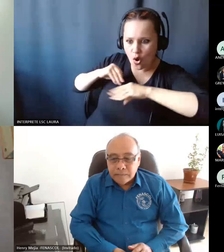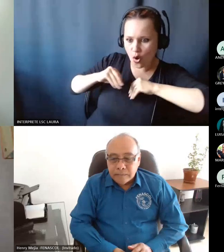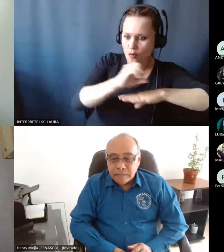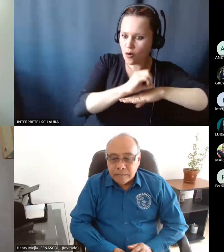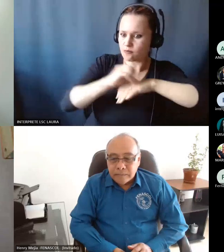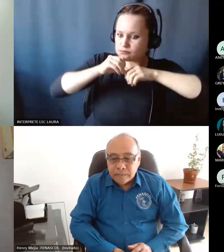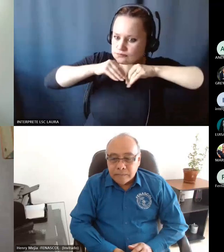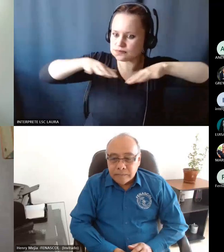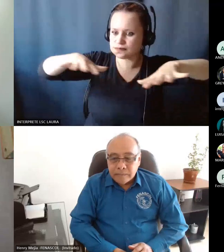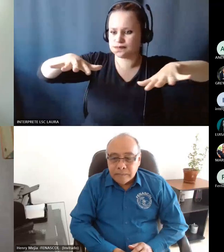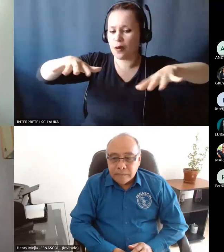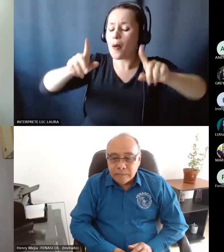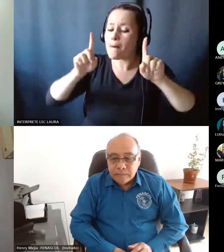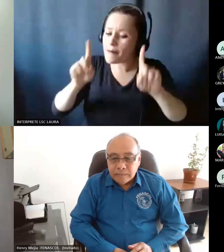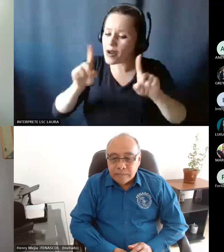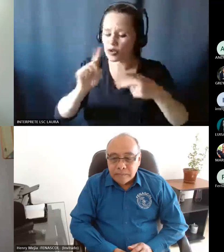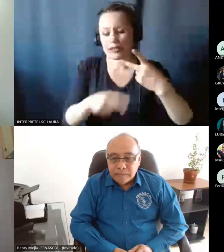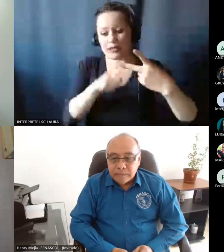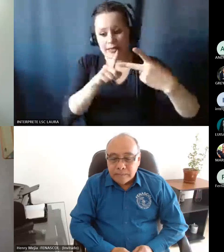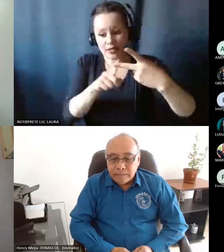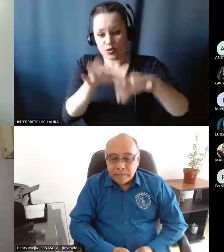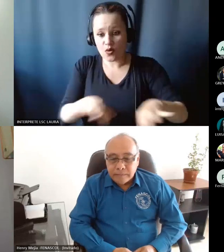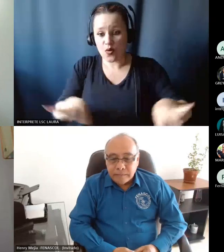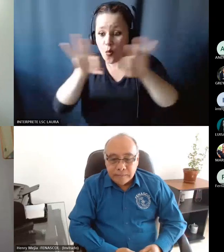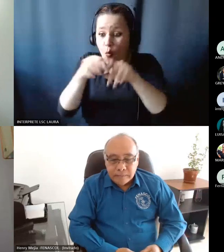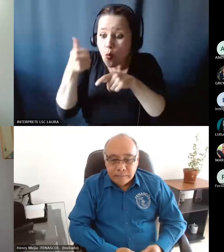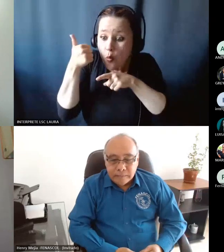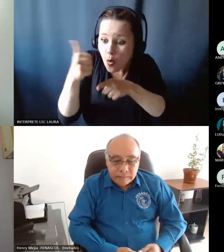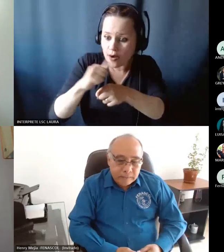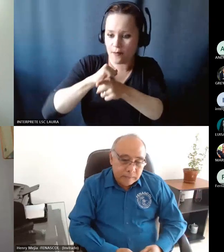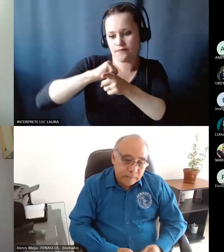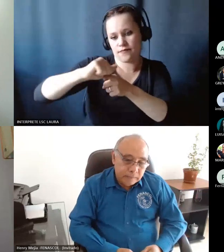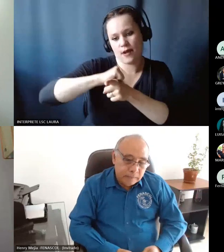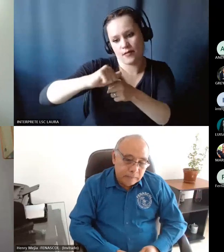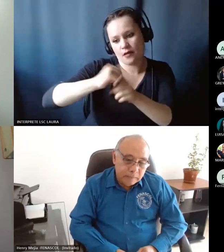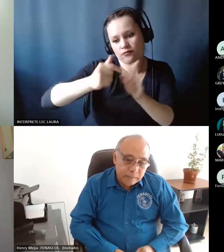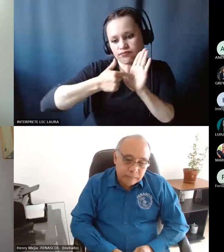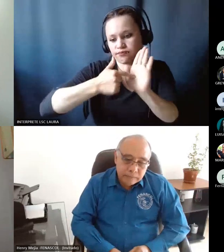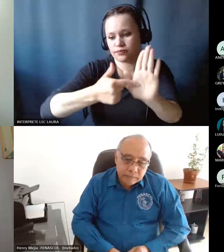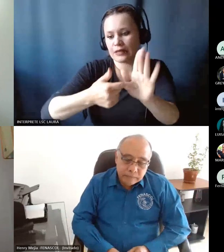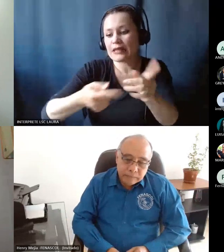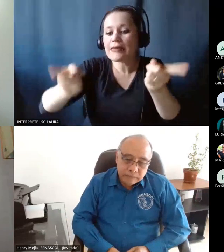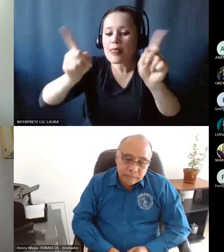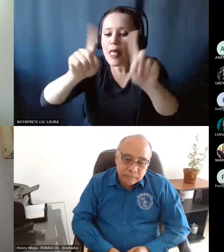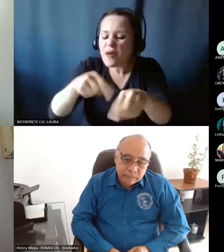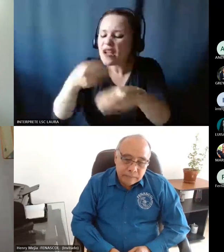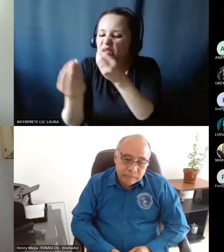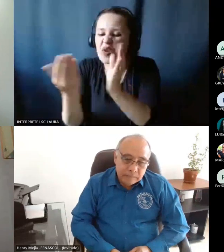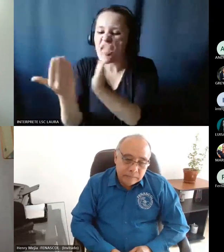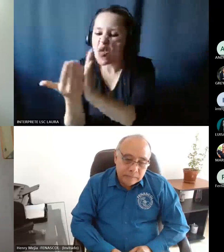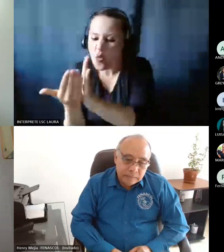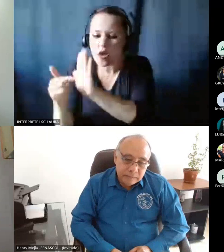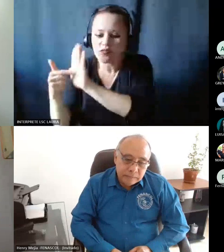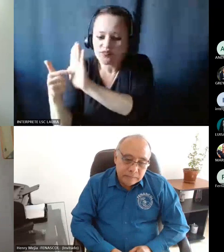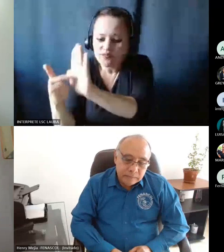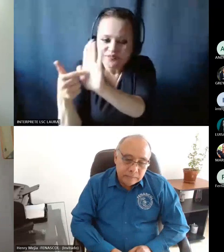importante es que al visibilizar buenas prácticas También estamos educando contando